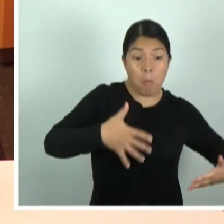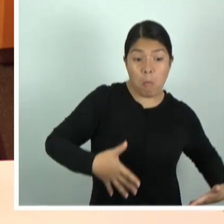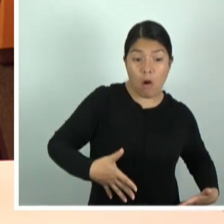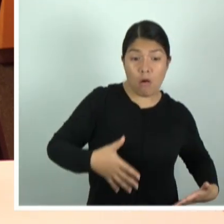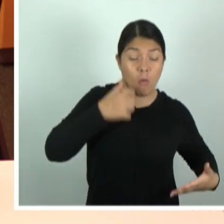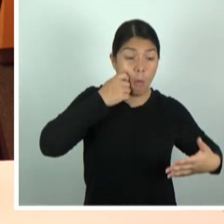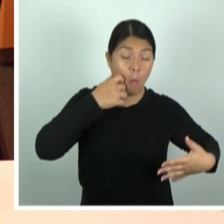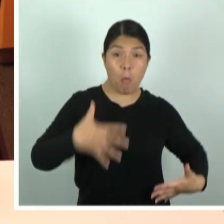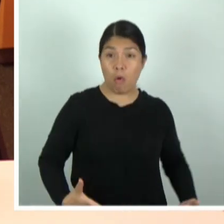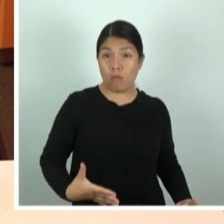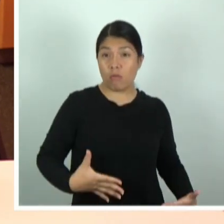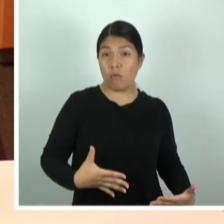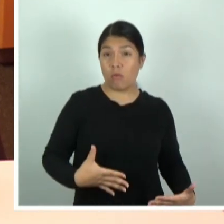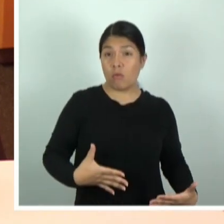lado